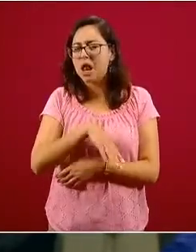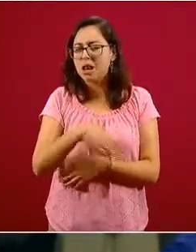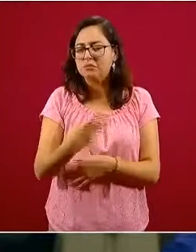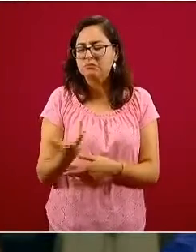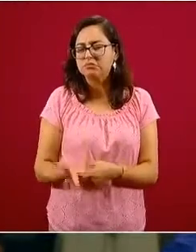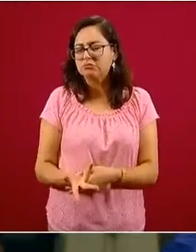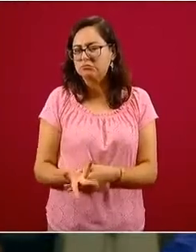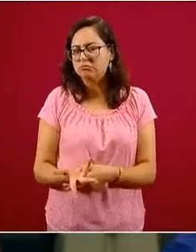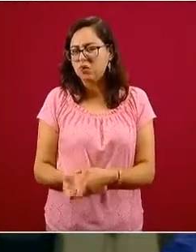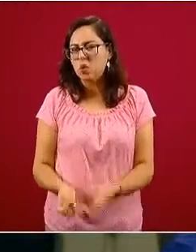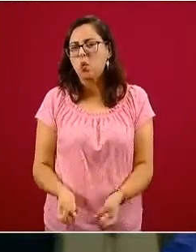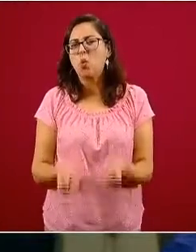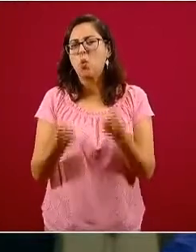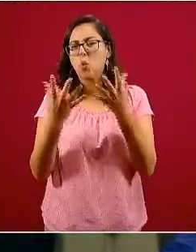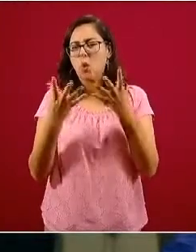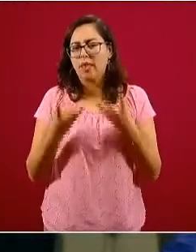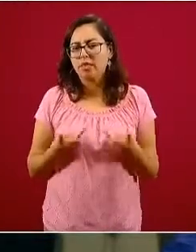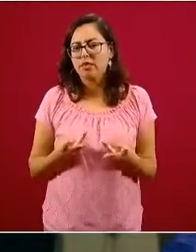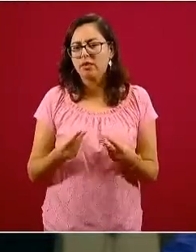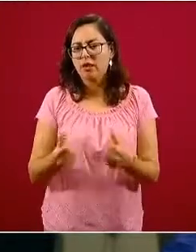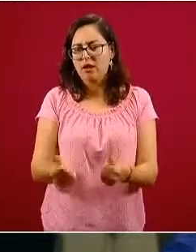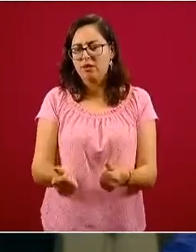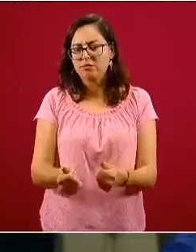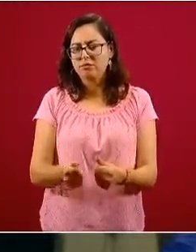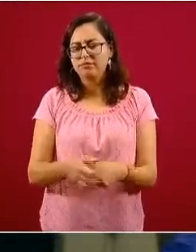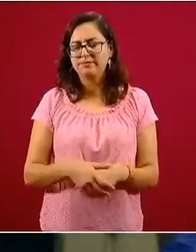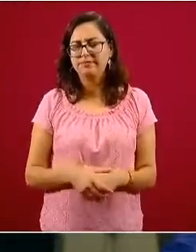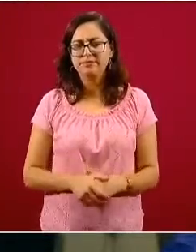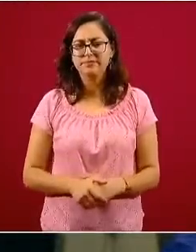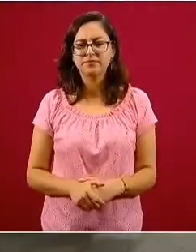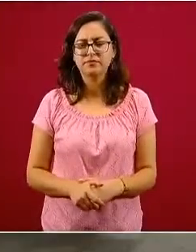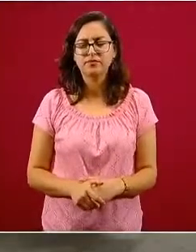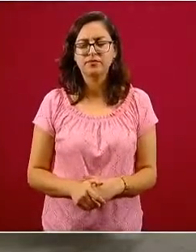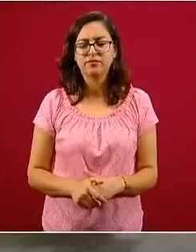se gastaba en la compra de estos alimentos?